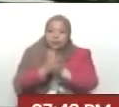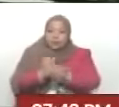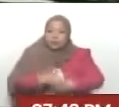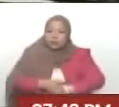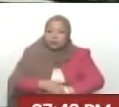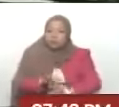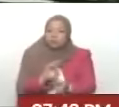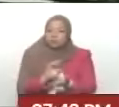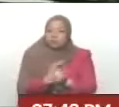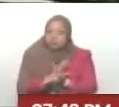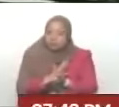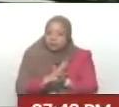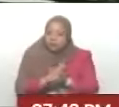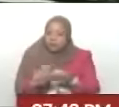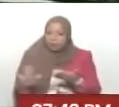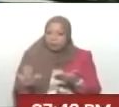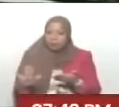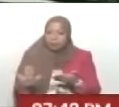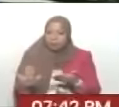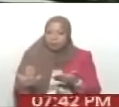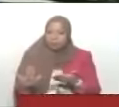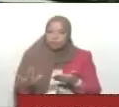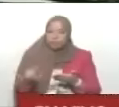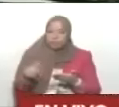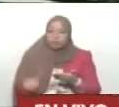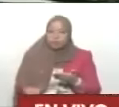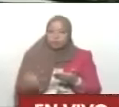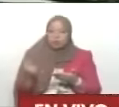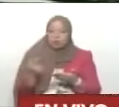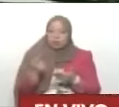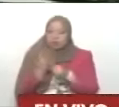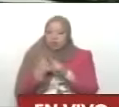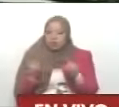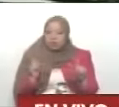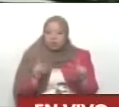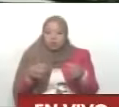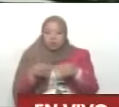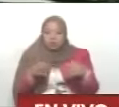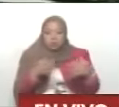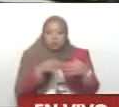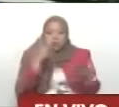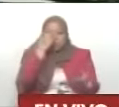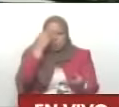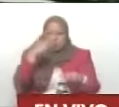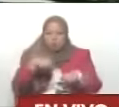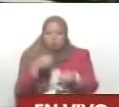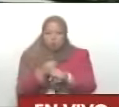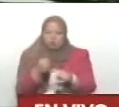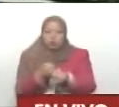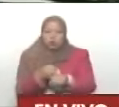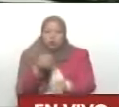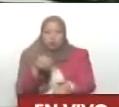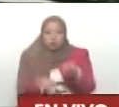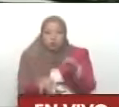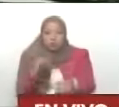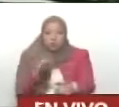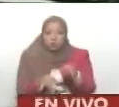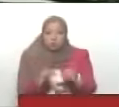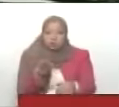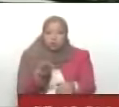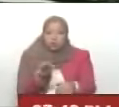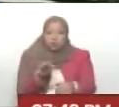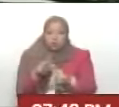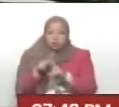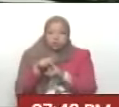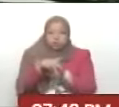y que dentro de nuestras marcadas diferencias logremos llegar a acuerdos comerciales justos sin que exista